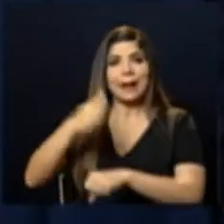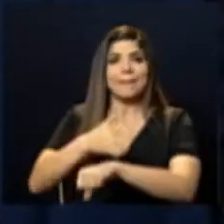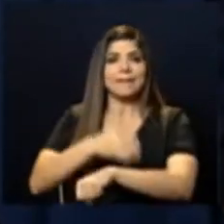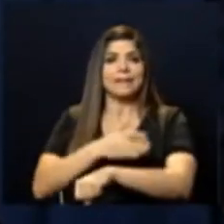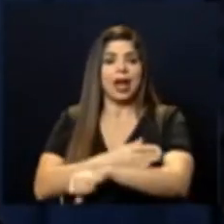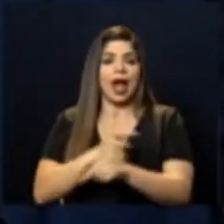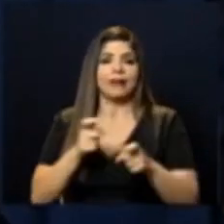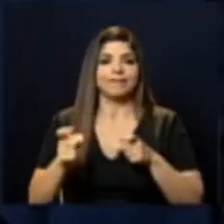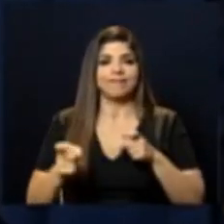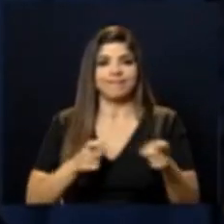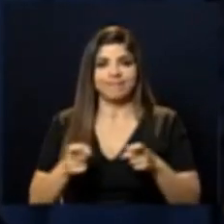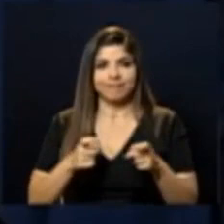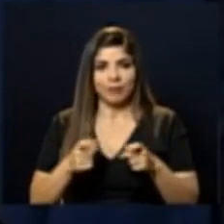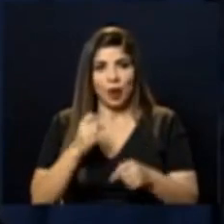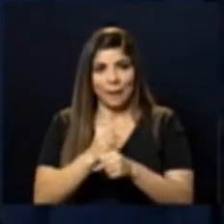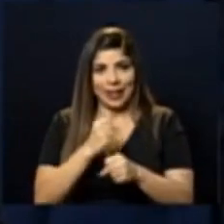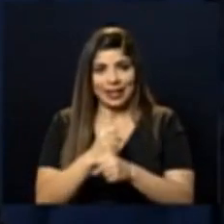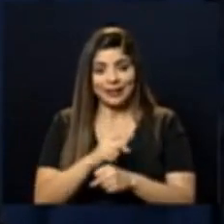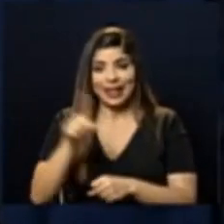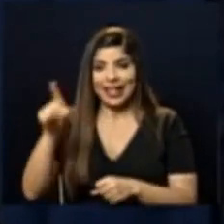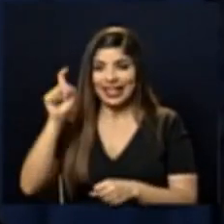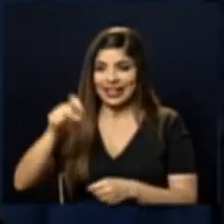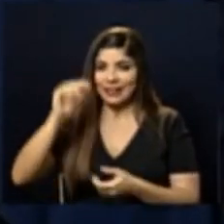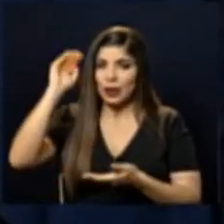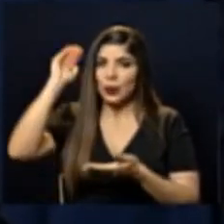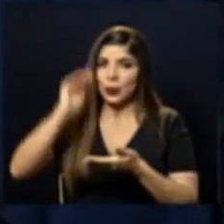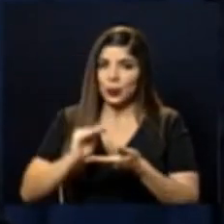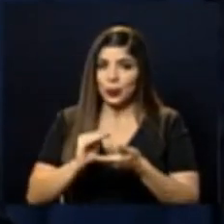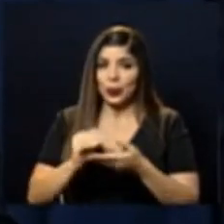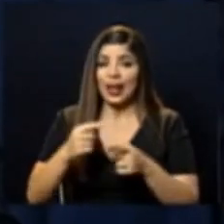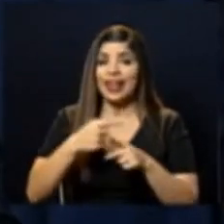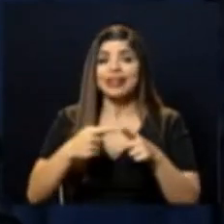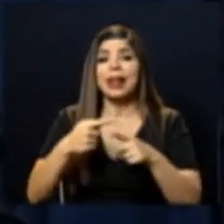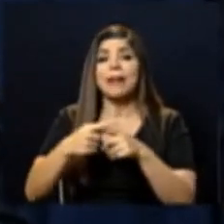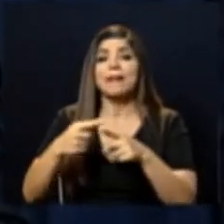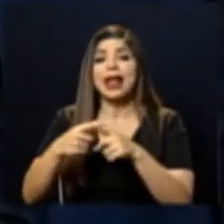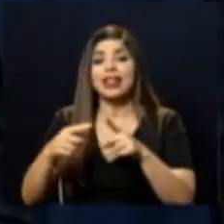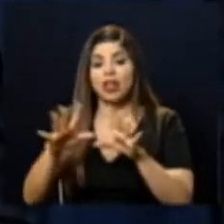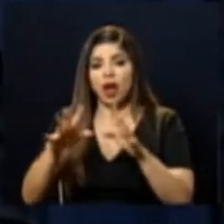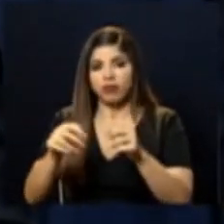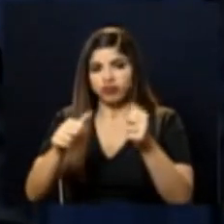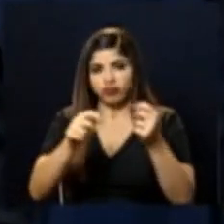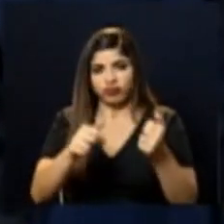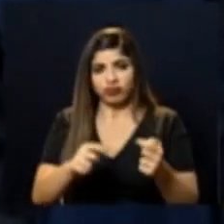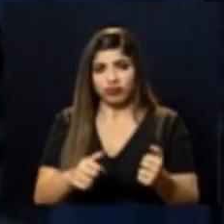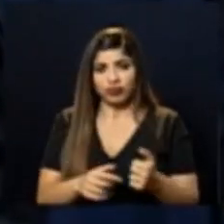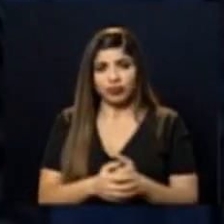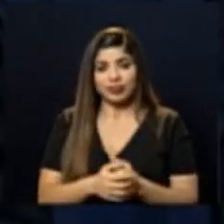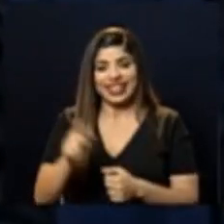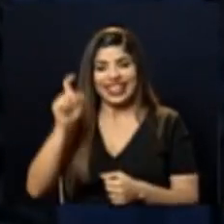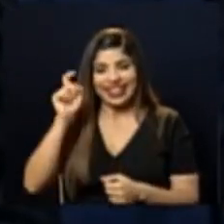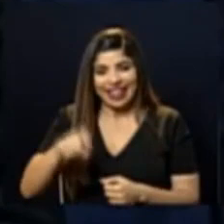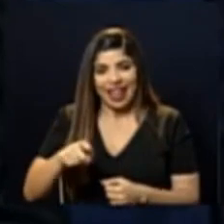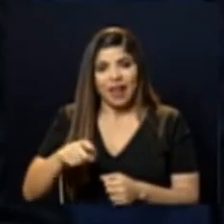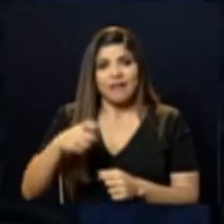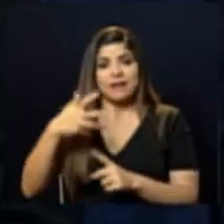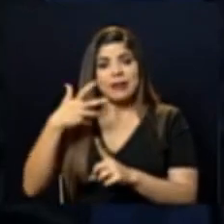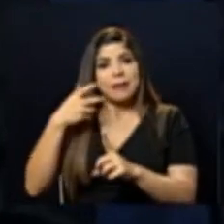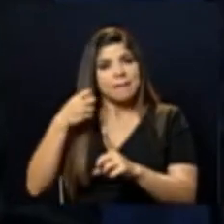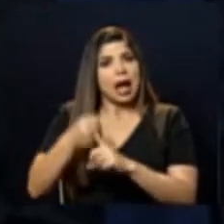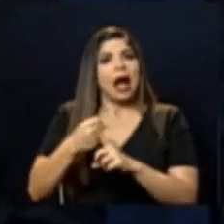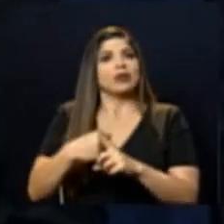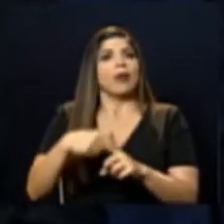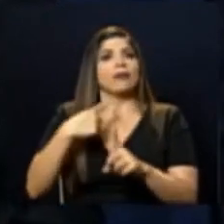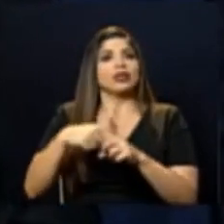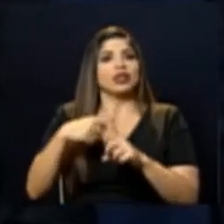eficiencia operativa y a reducir los márgenes de intermediación, lo que deberá impactar